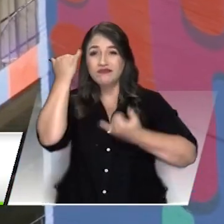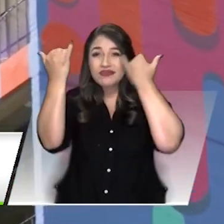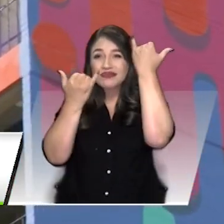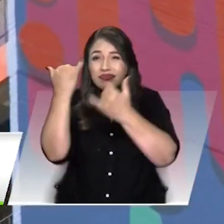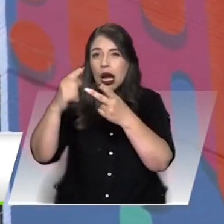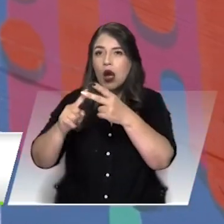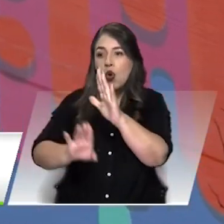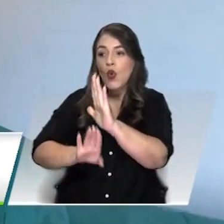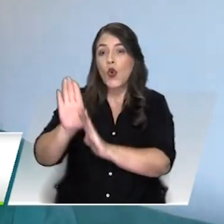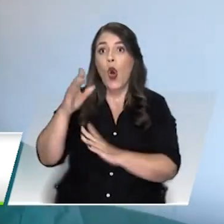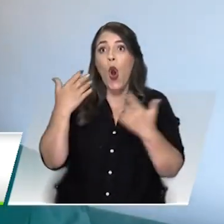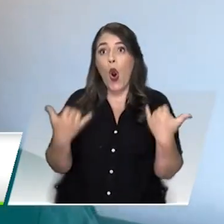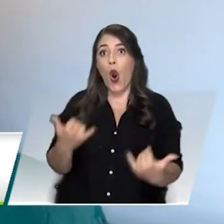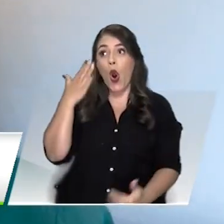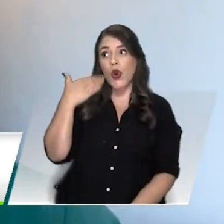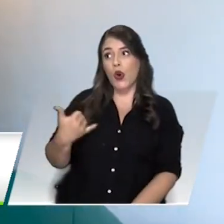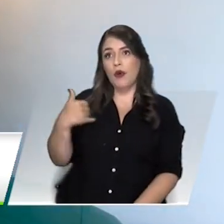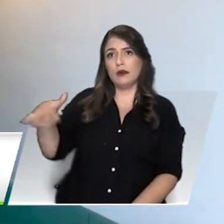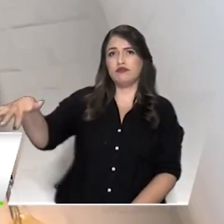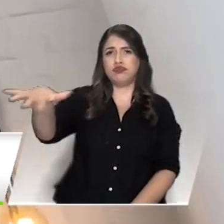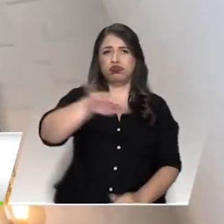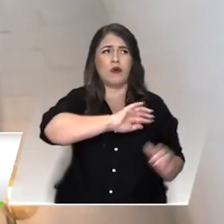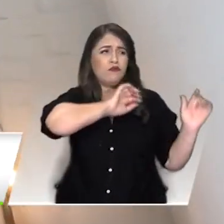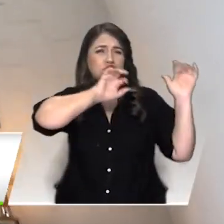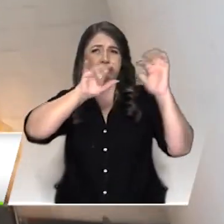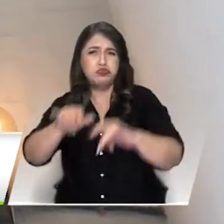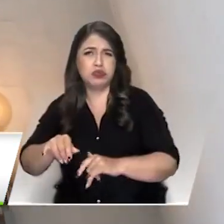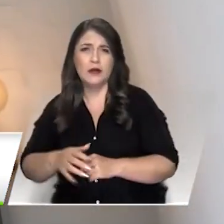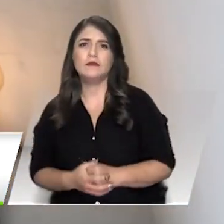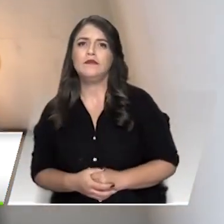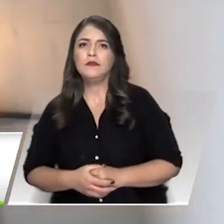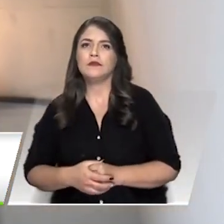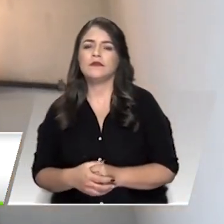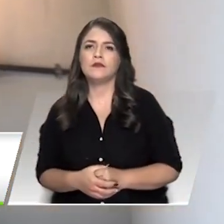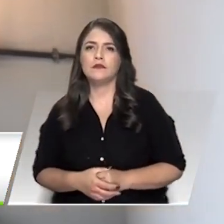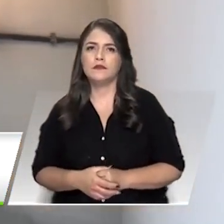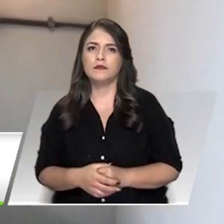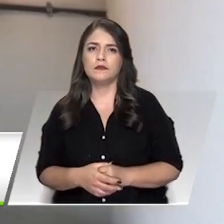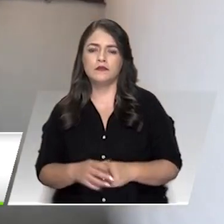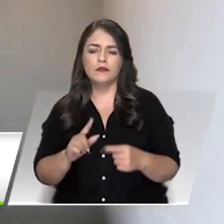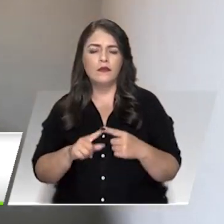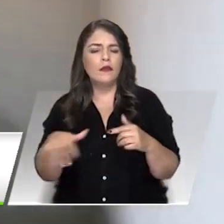filosofía de los jóvenes que hoy está llegando a estos espacios residenciales. Dicha